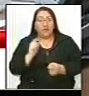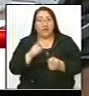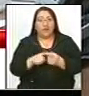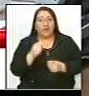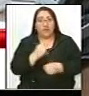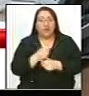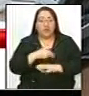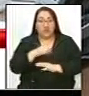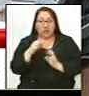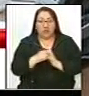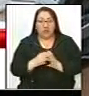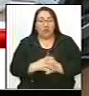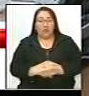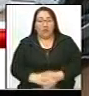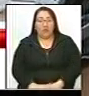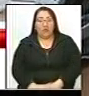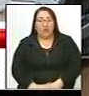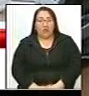del proyecto.